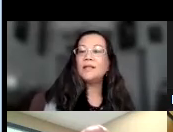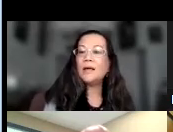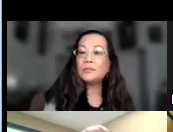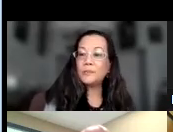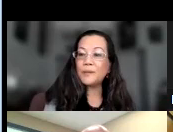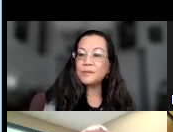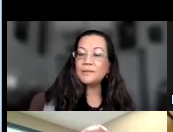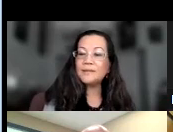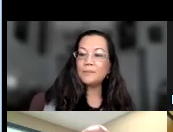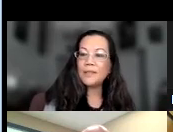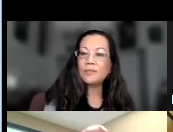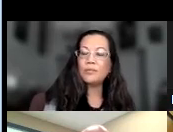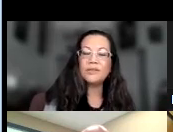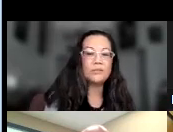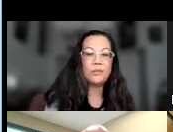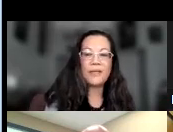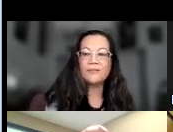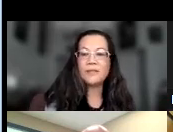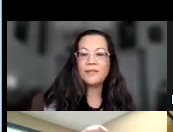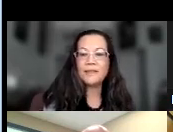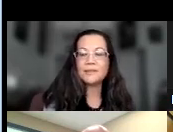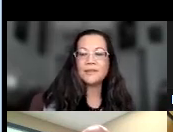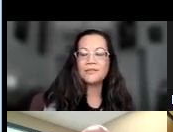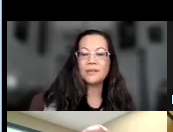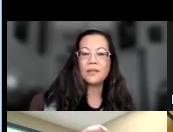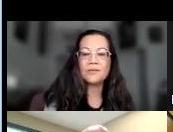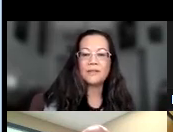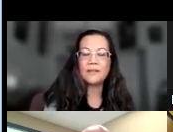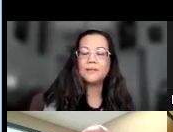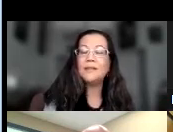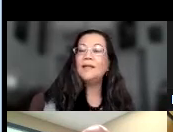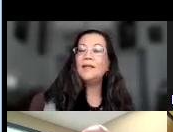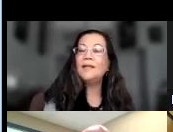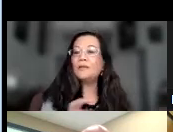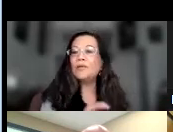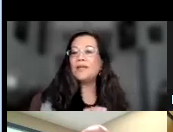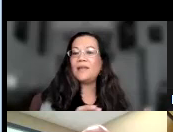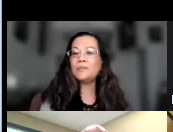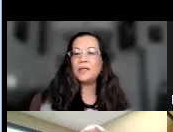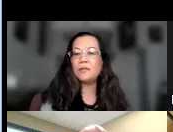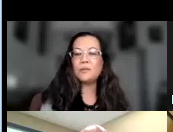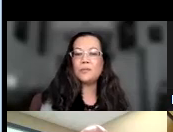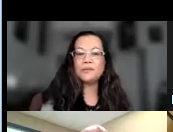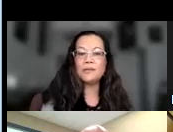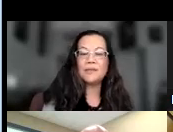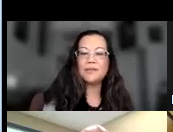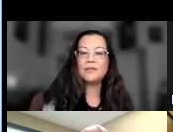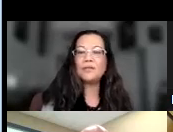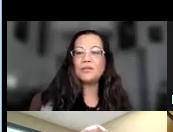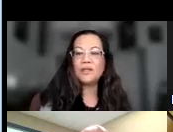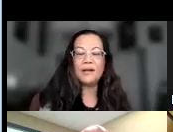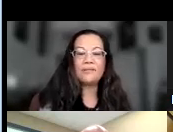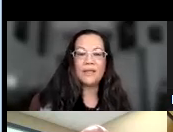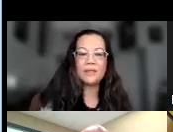idioma y a iniciativa de competencia cultural. Y solamente estamos esperando para que podamos